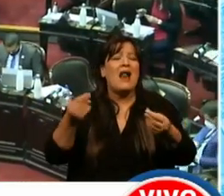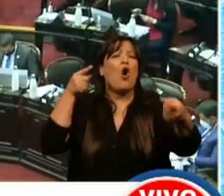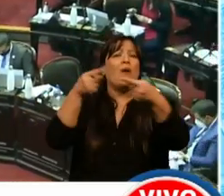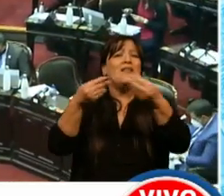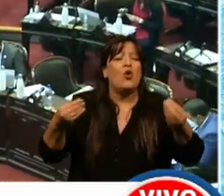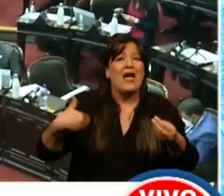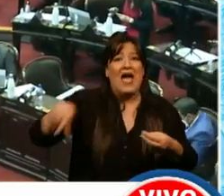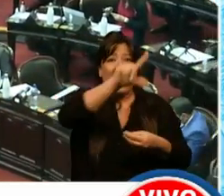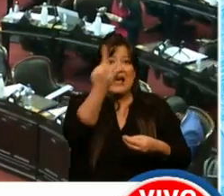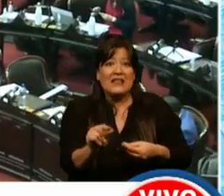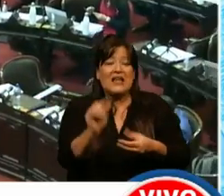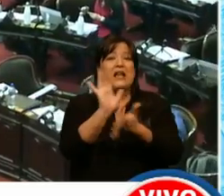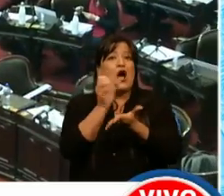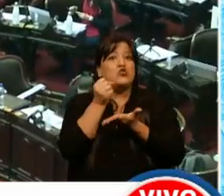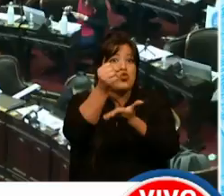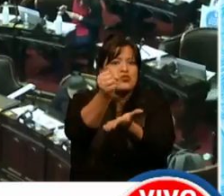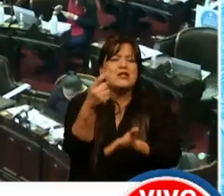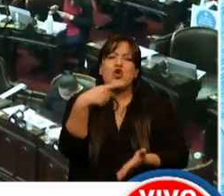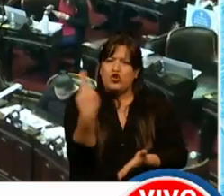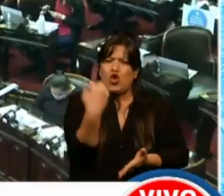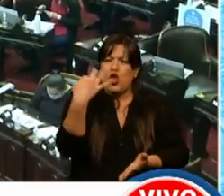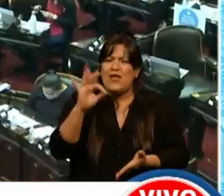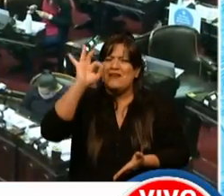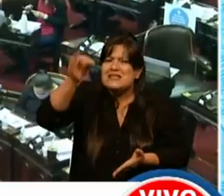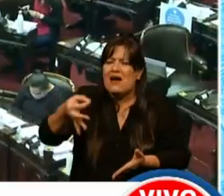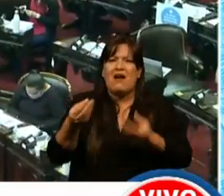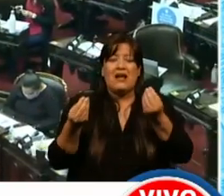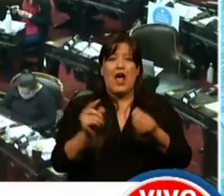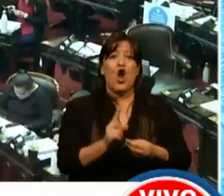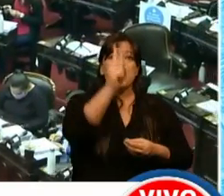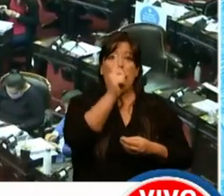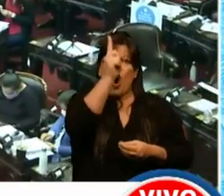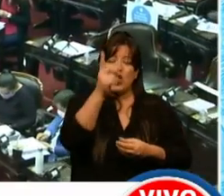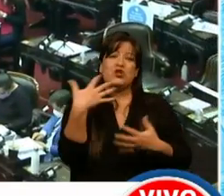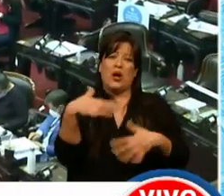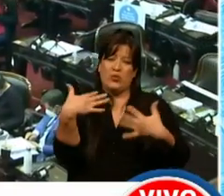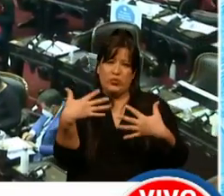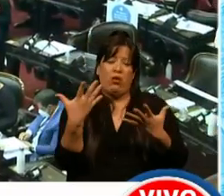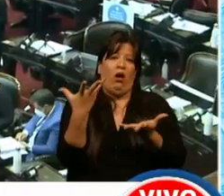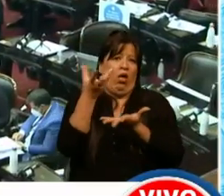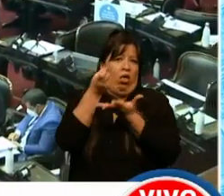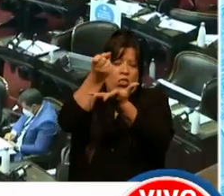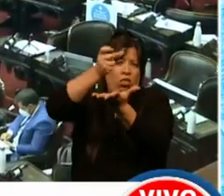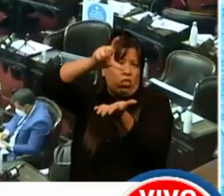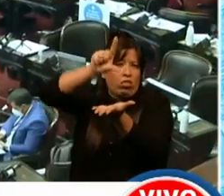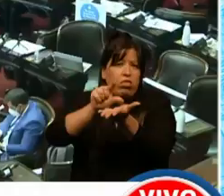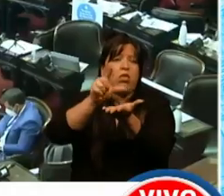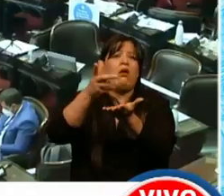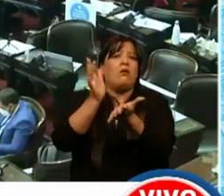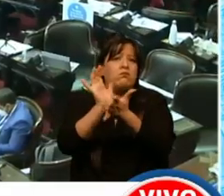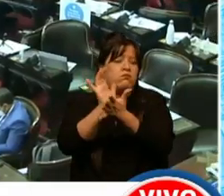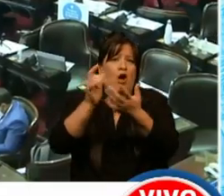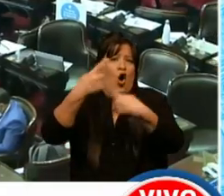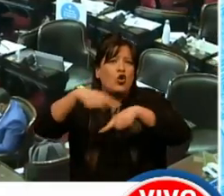subsidiada sepa que en este caso el norte pobre subsidiador que ayuda con lo que no